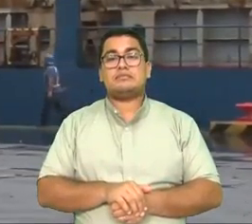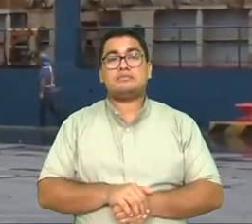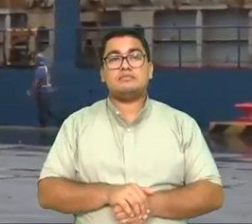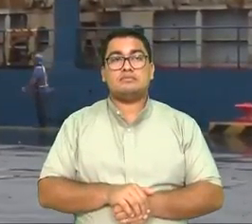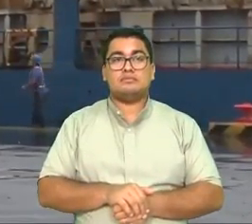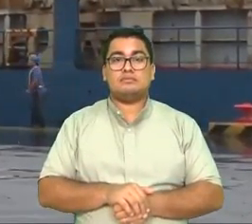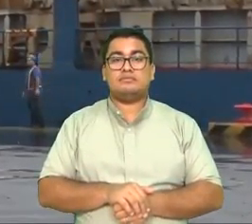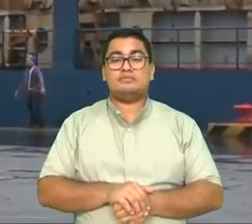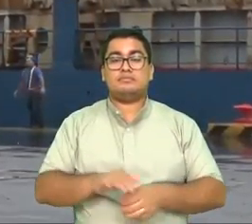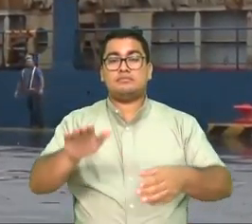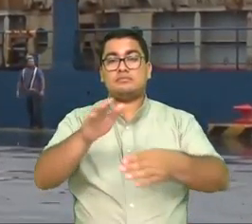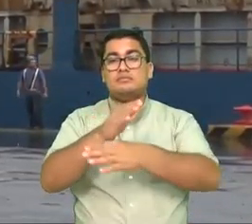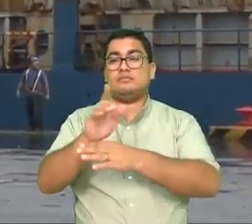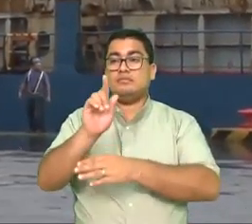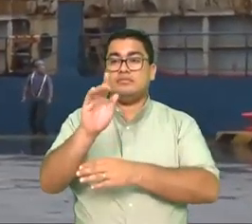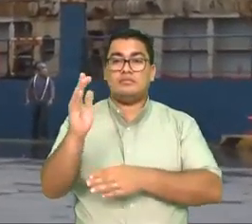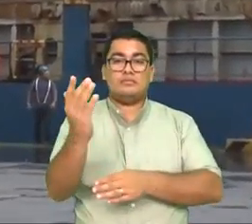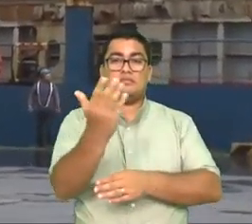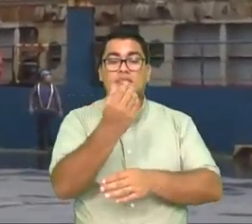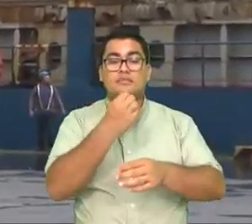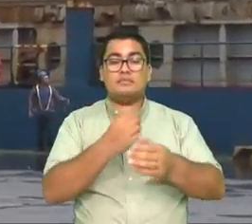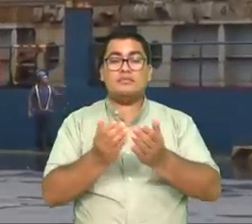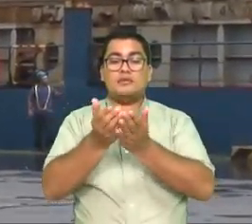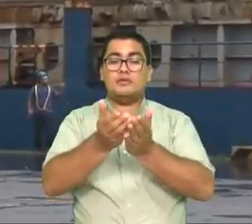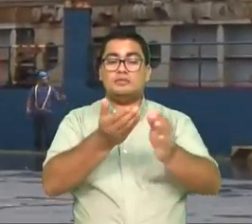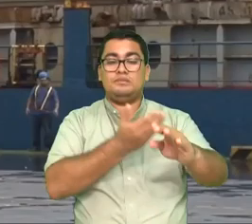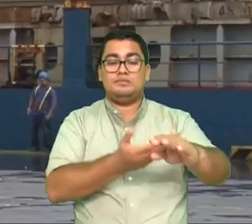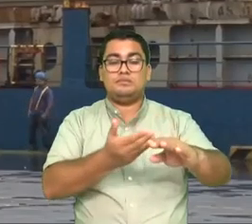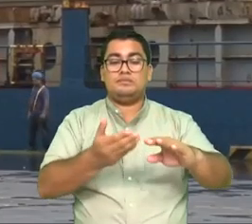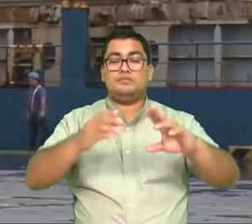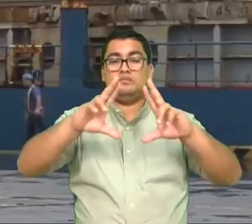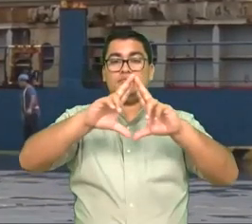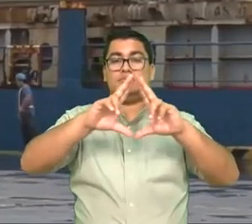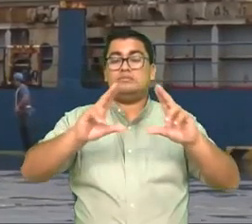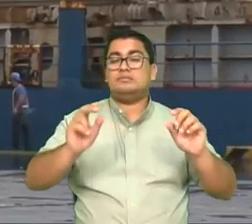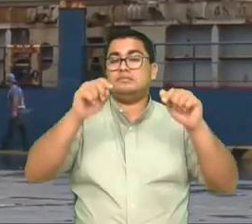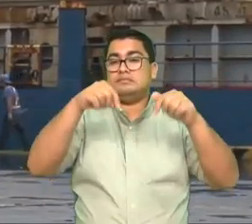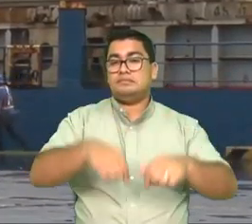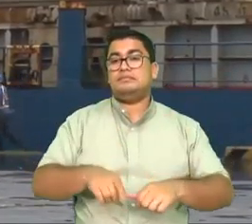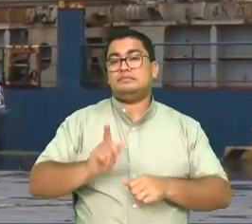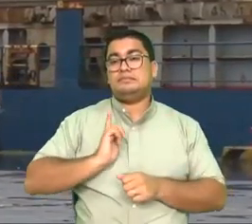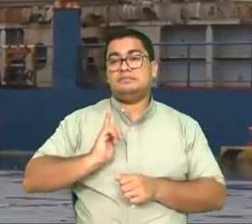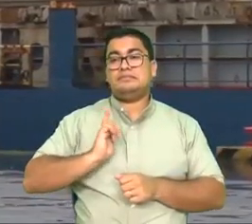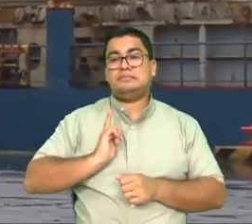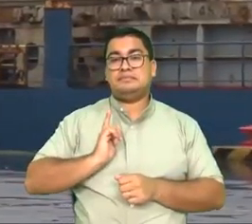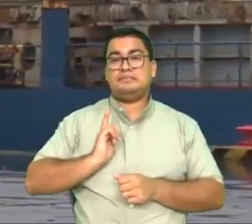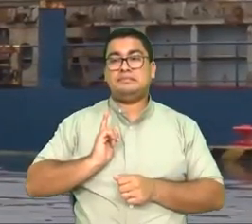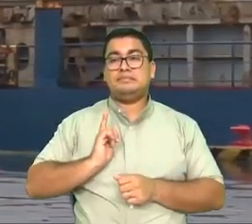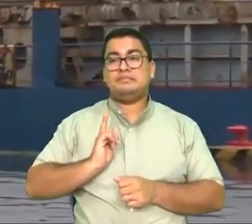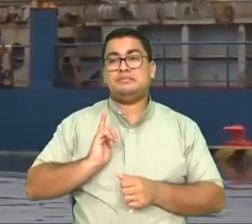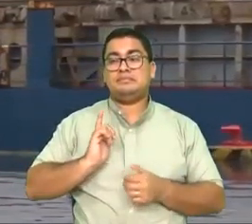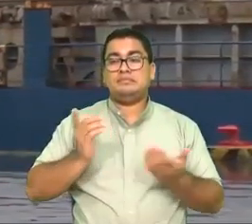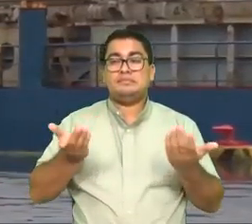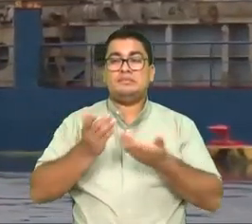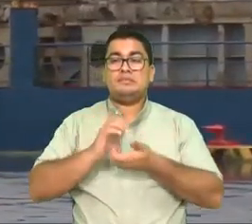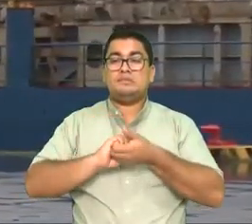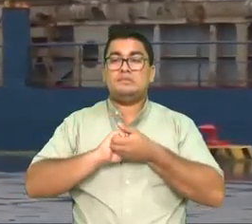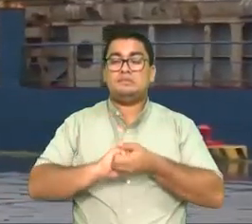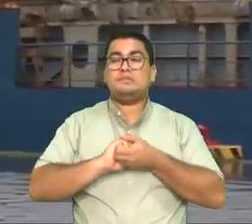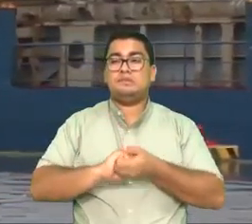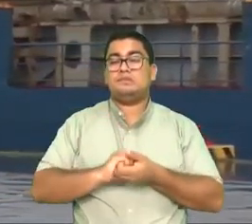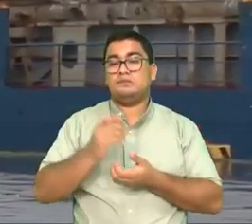terrestres en todos los puertos del país. Y ahorita tenemos los compañeros allá viendo,